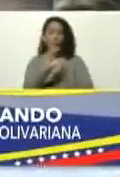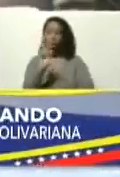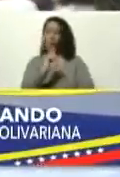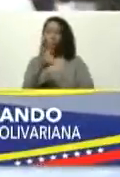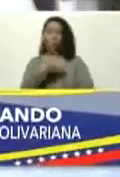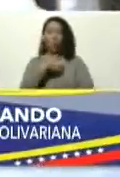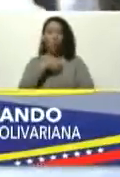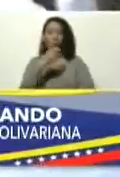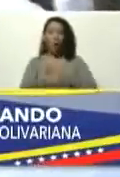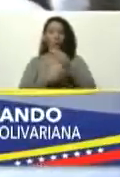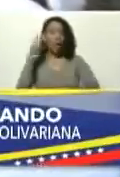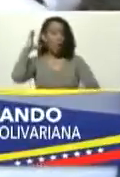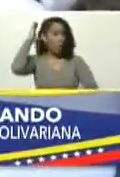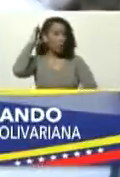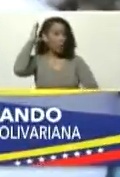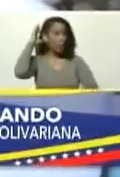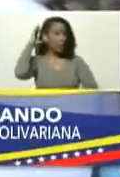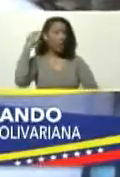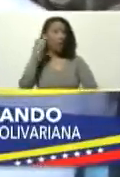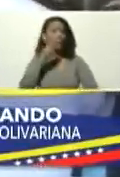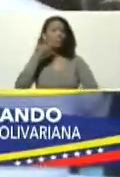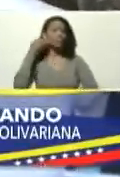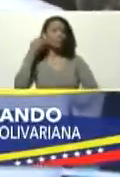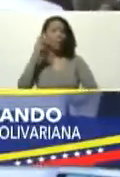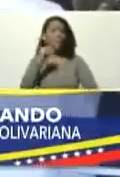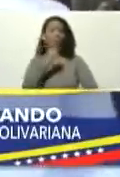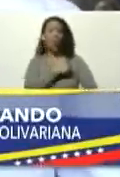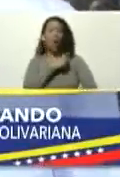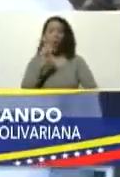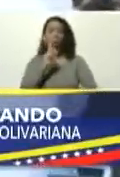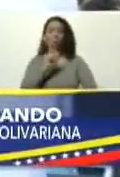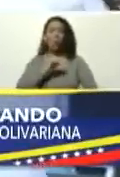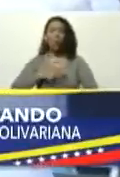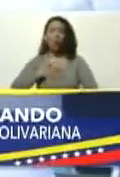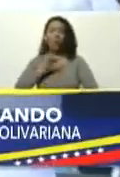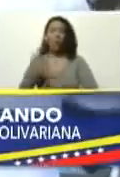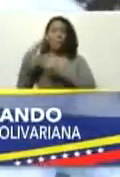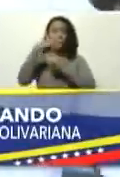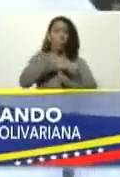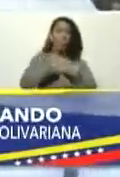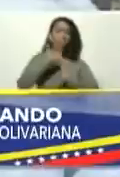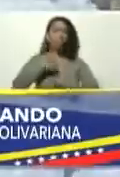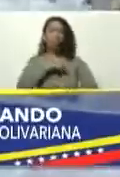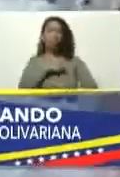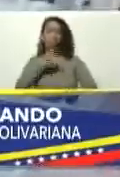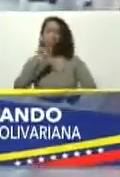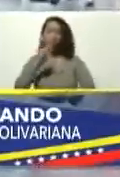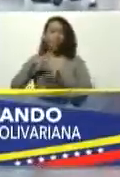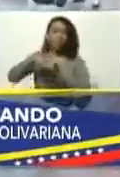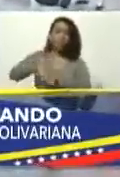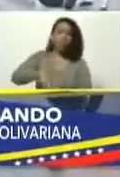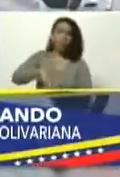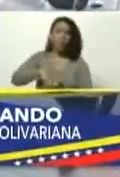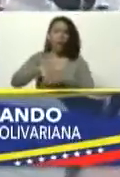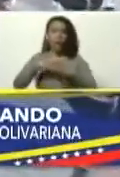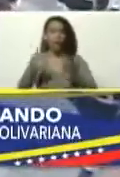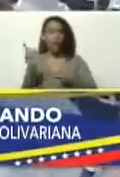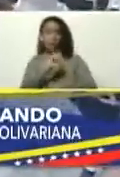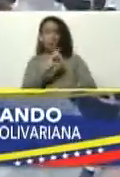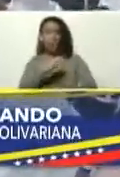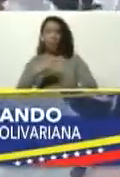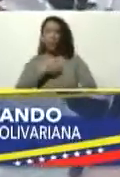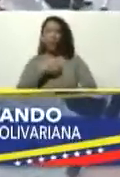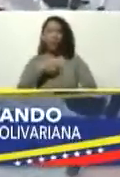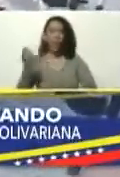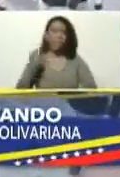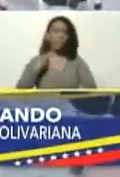la conciencia, la dignidad y la moral, no podrán doblegarnos, no nos arrodillaremos, así que no nos pueden